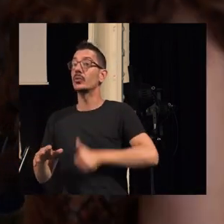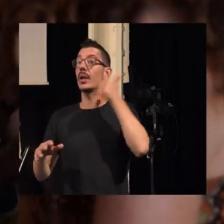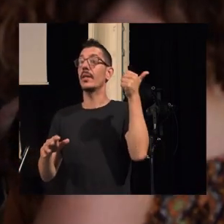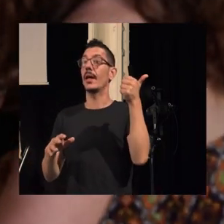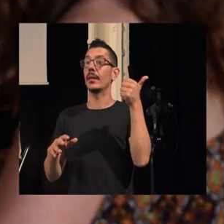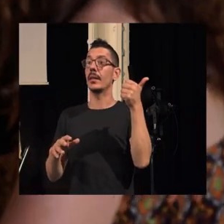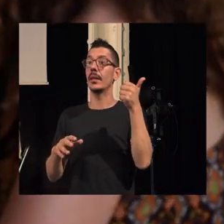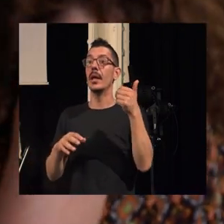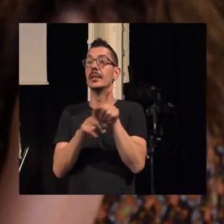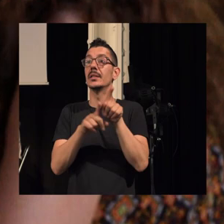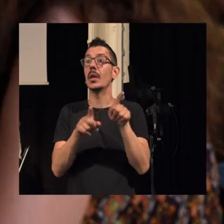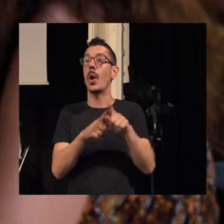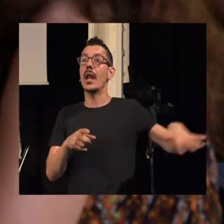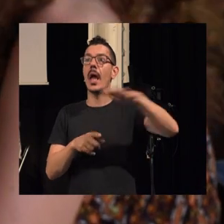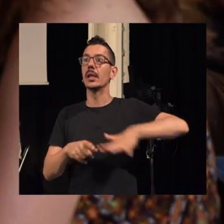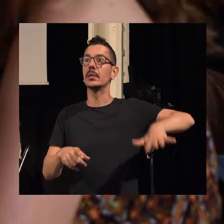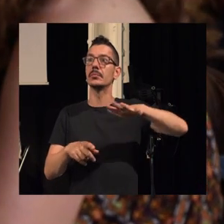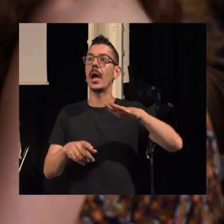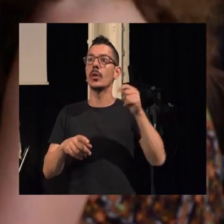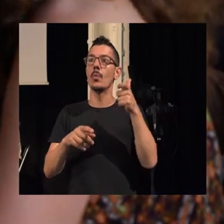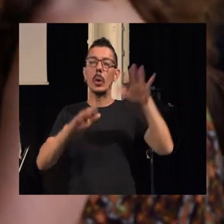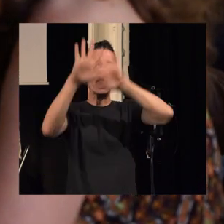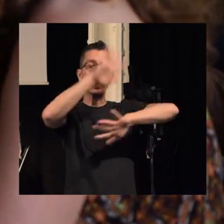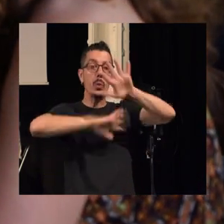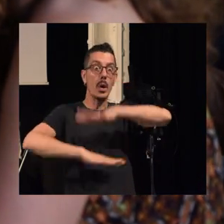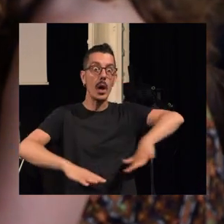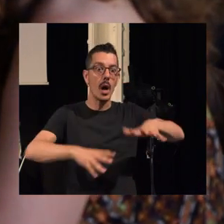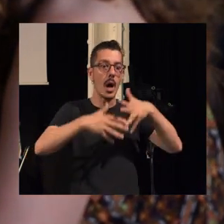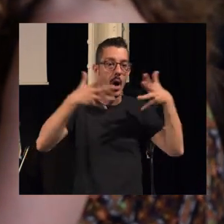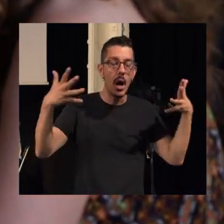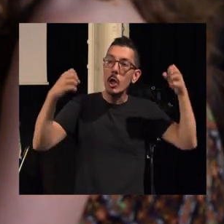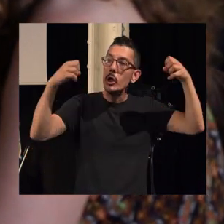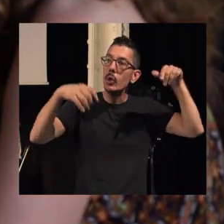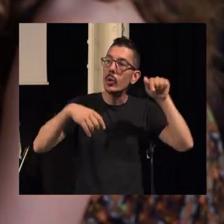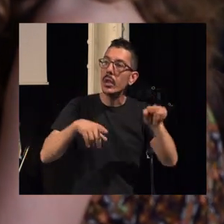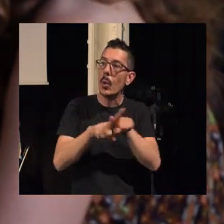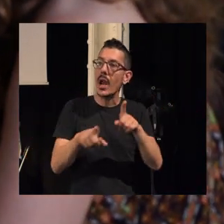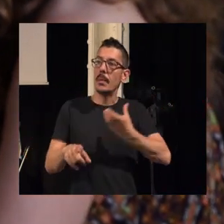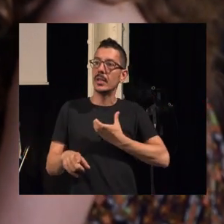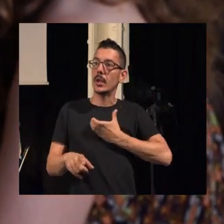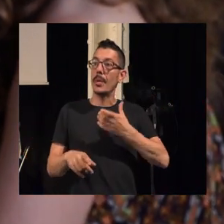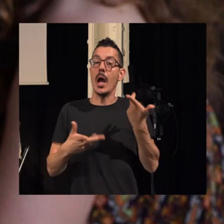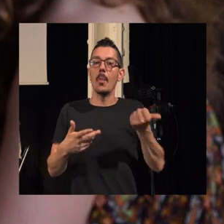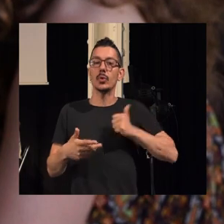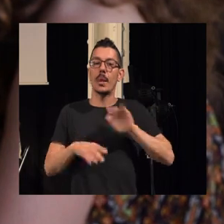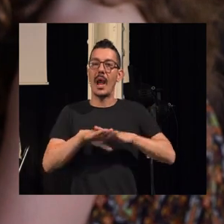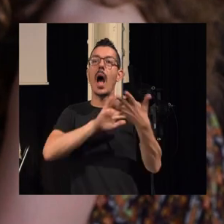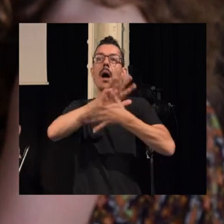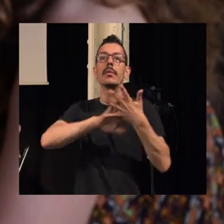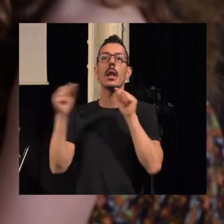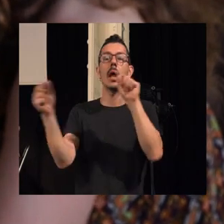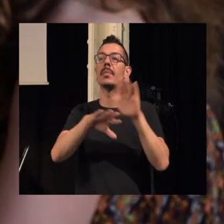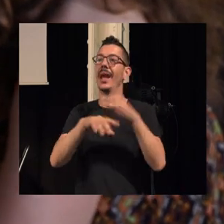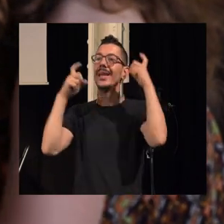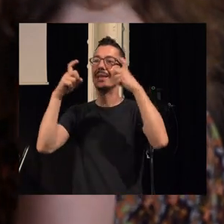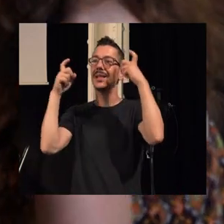fácil hablar, ya lo sé, pero hay que tener todo esto en cuenta para no caer nosotras mismas en contradicciones. Ahí